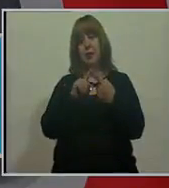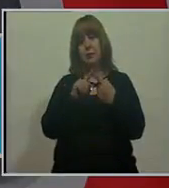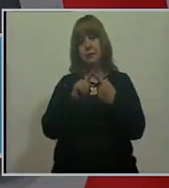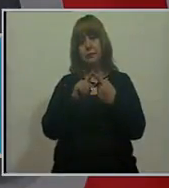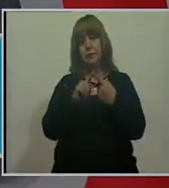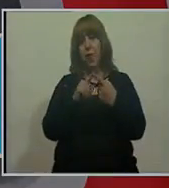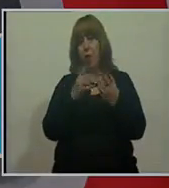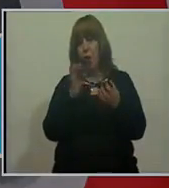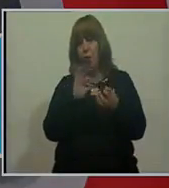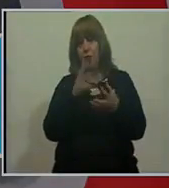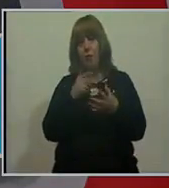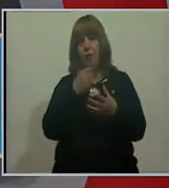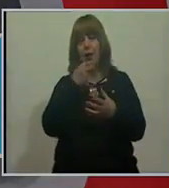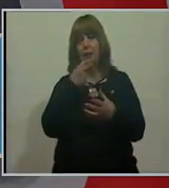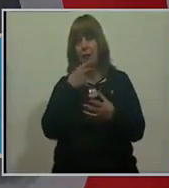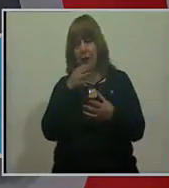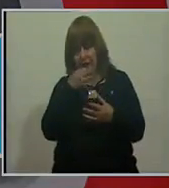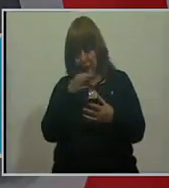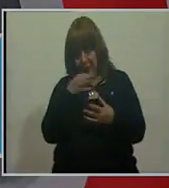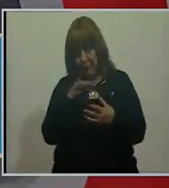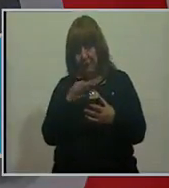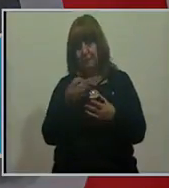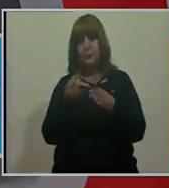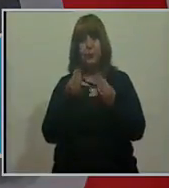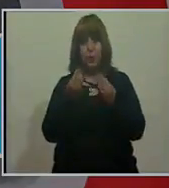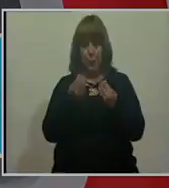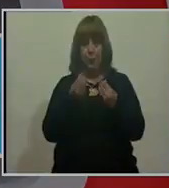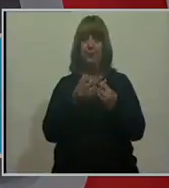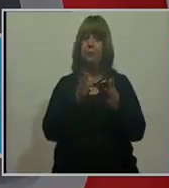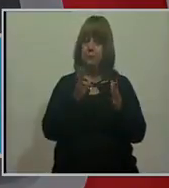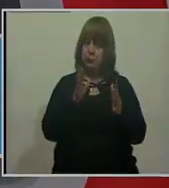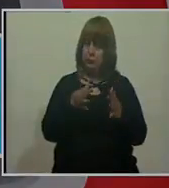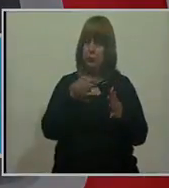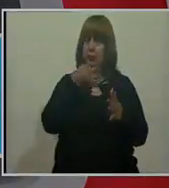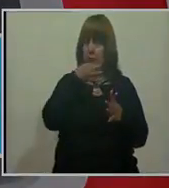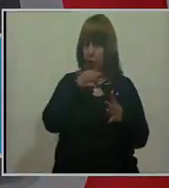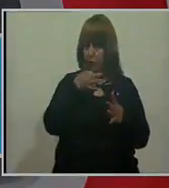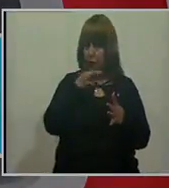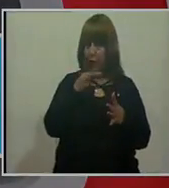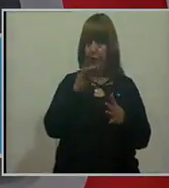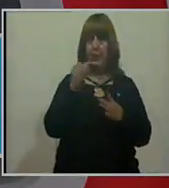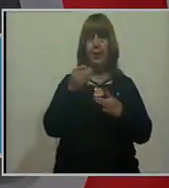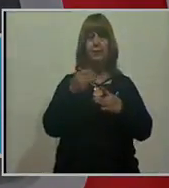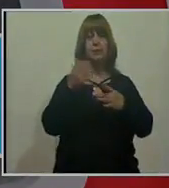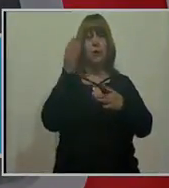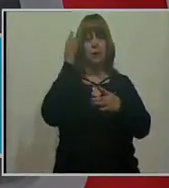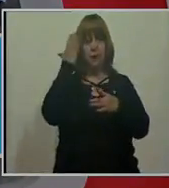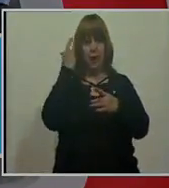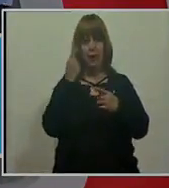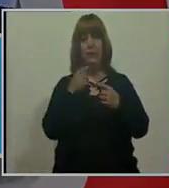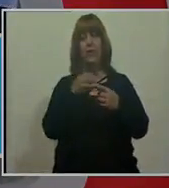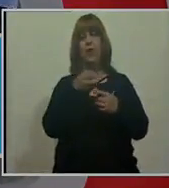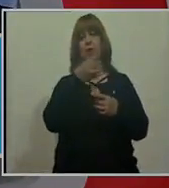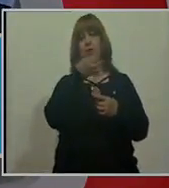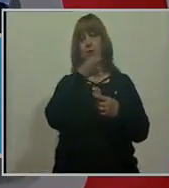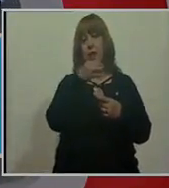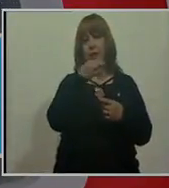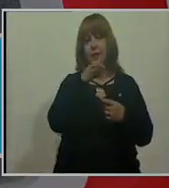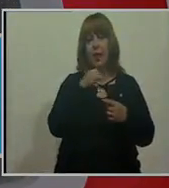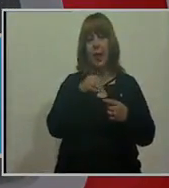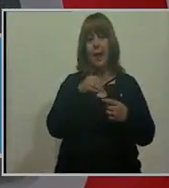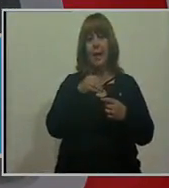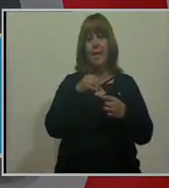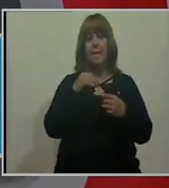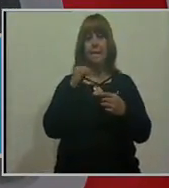Modalidades clandestinas de venta como internet. Sí, ventas a través de grupos de Facebook, ventas a través de Mercado Libre, ventas a través